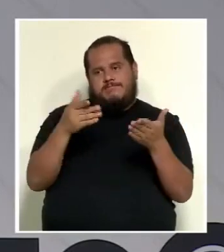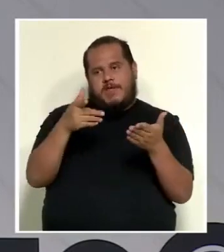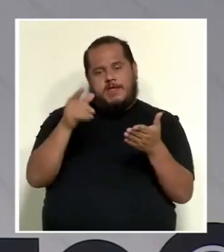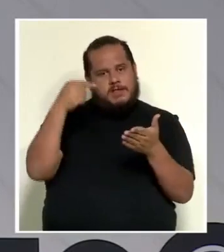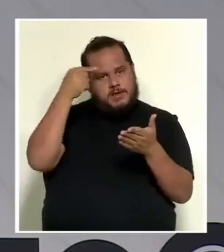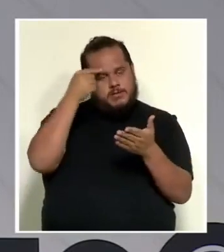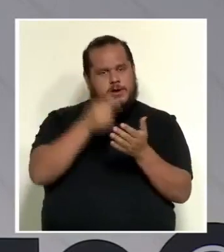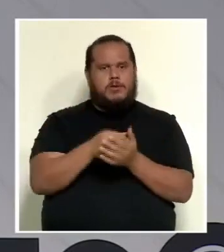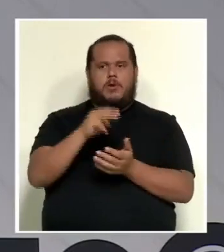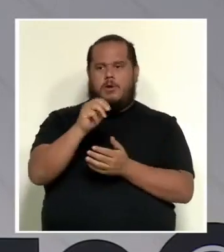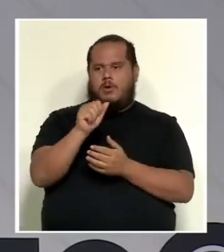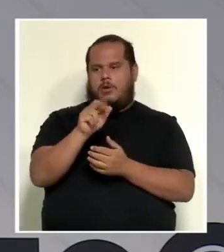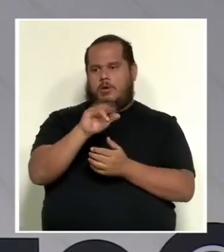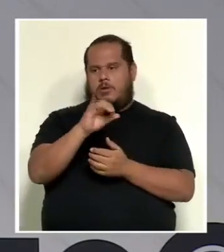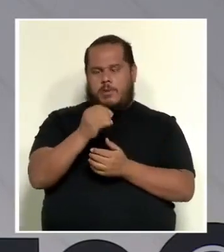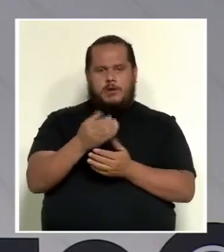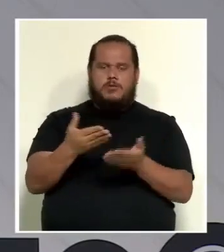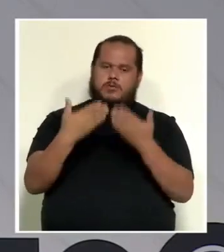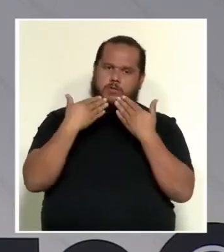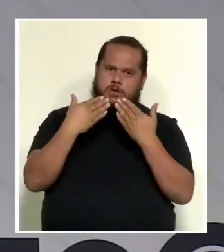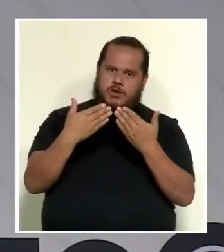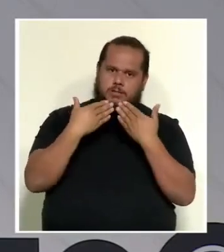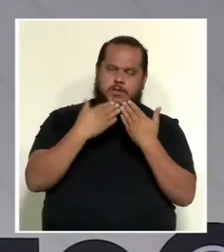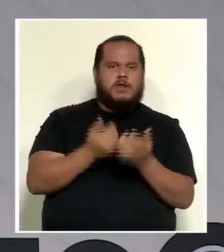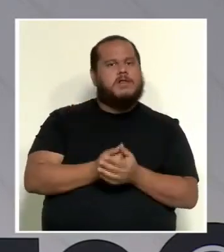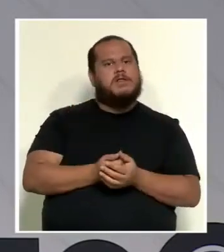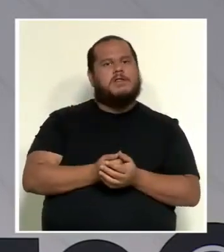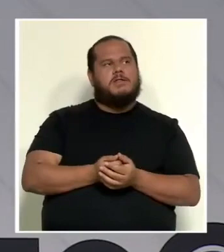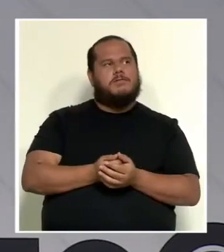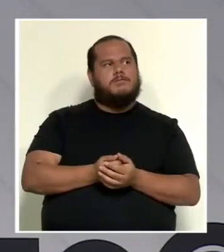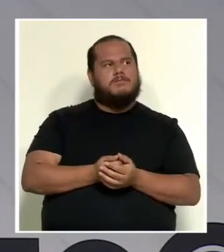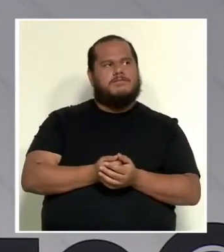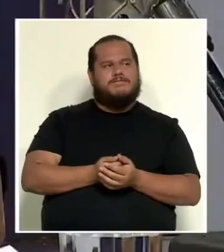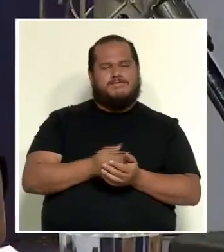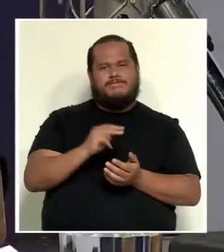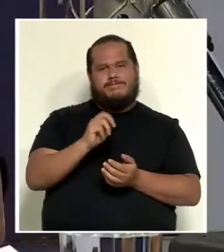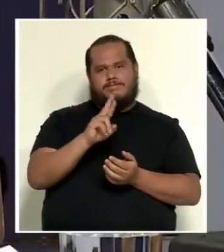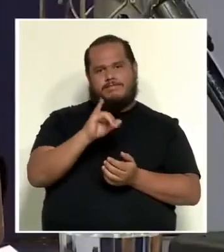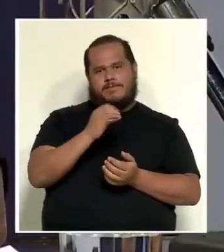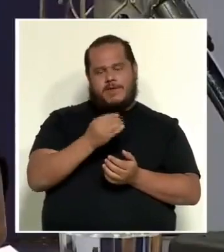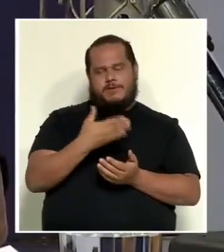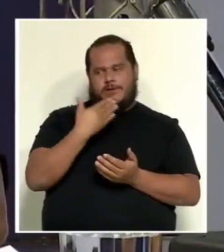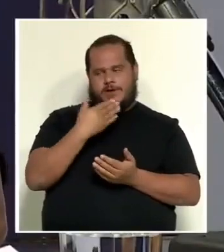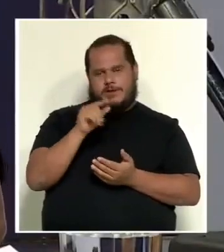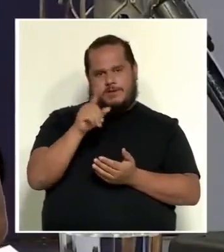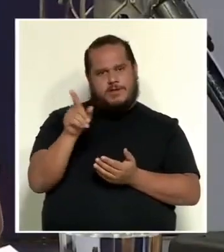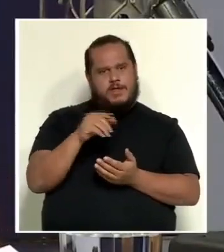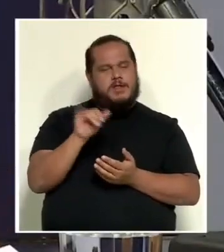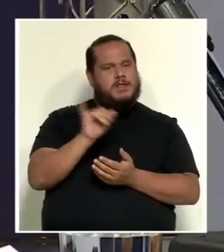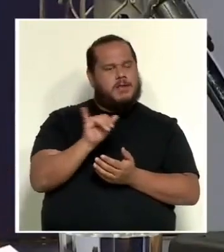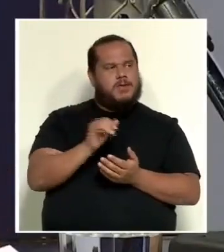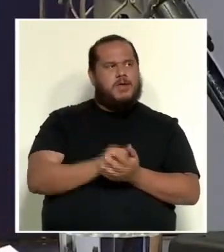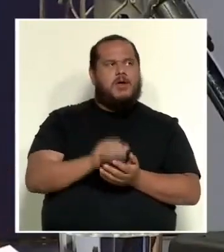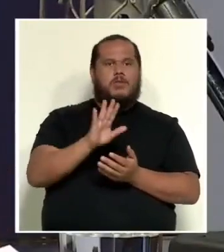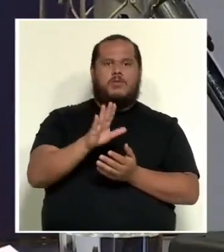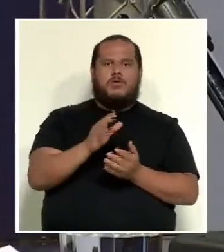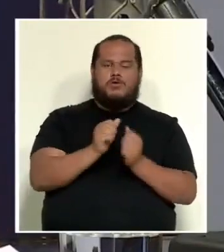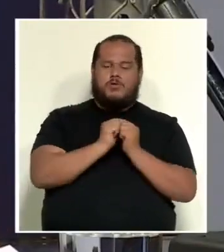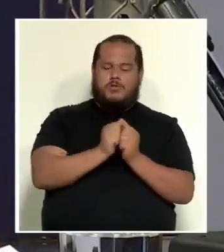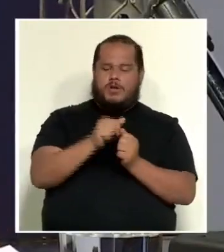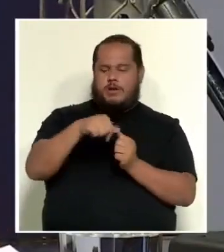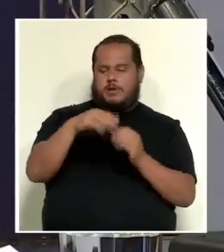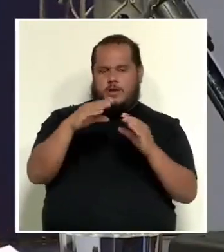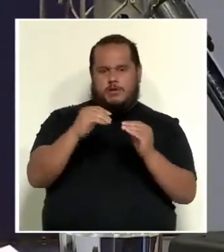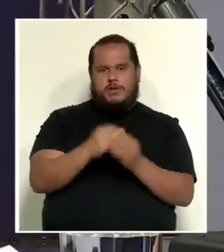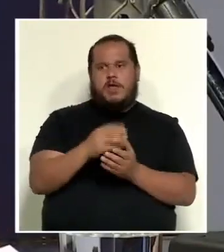gobierno. Mario, muchísimas gracias. Gracias a ustedes, como siempre. Gracias, Mario, de verdad. Gracias a ustedes también por su compañía esta